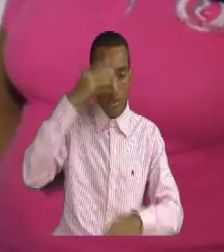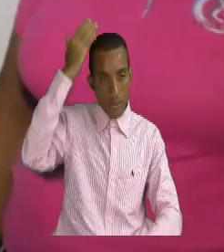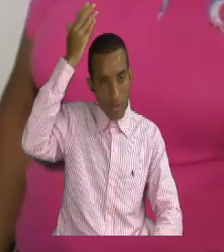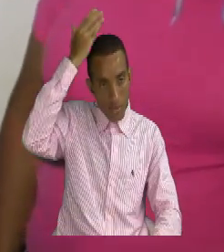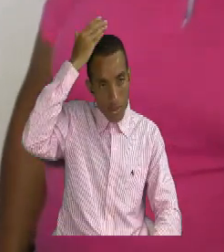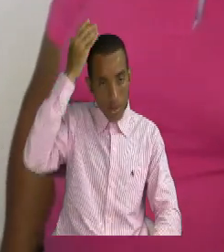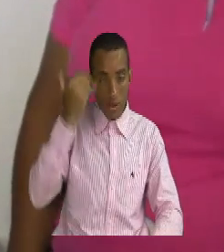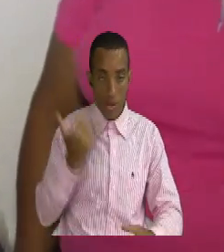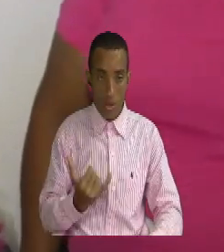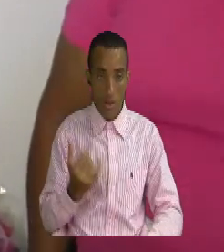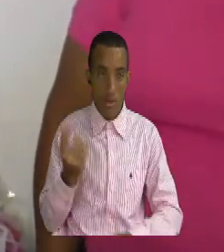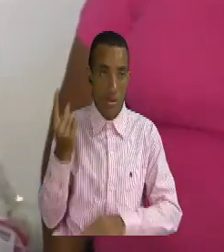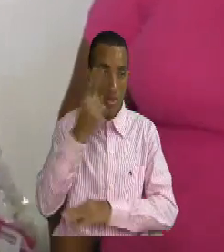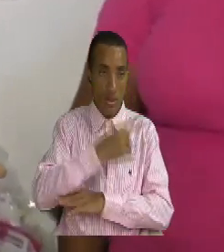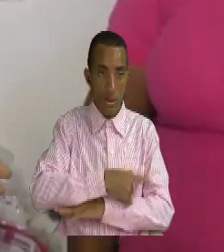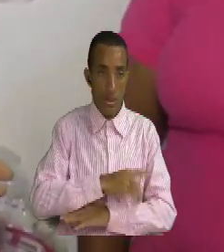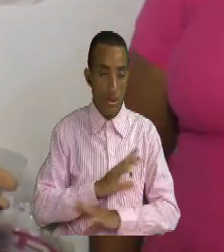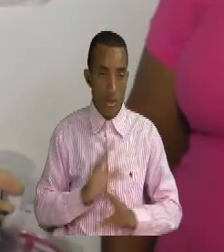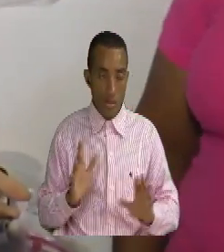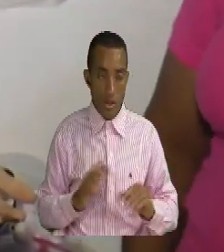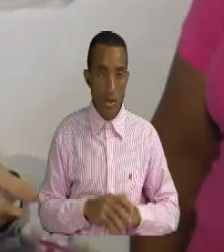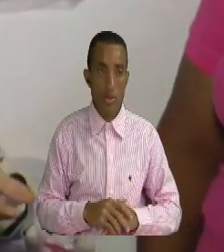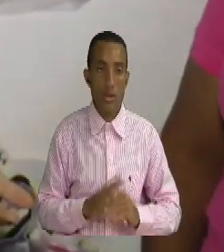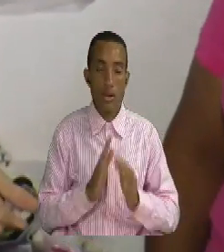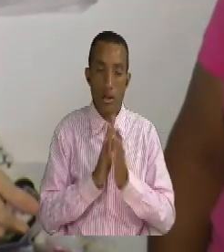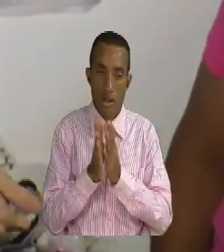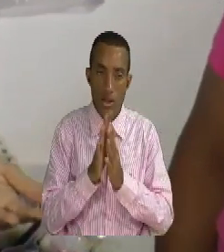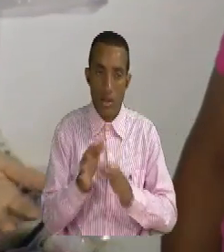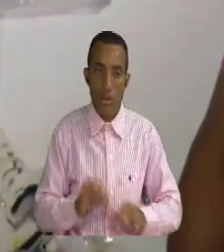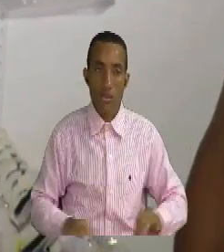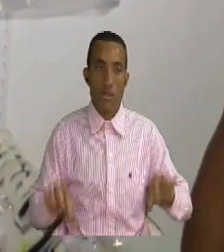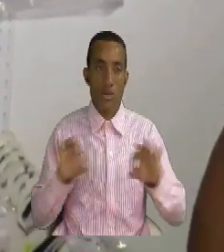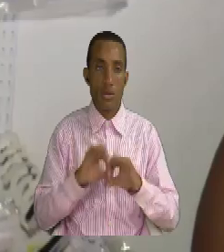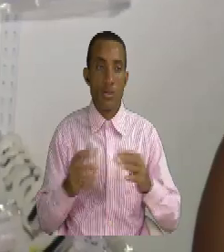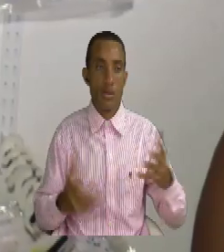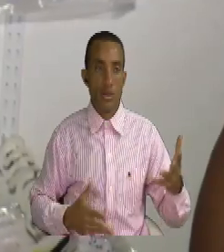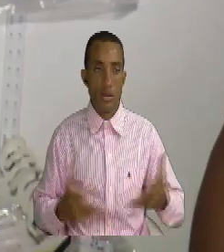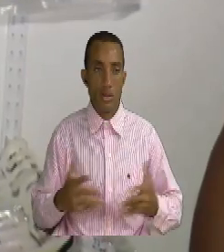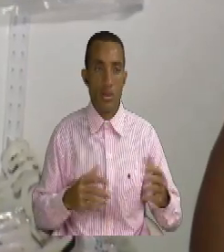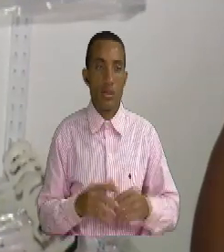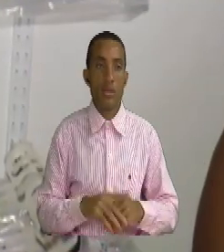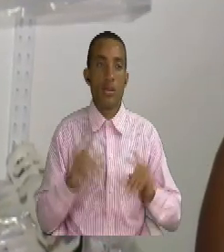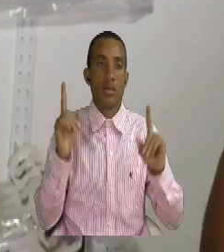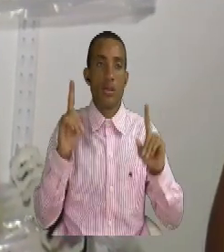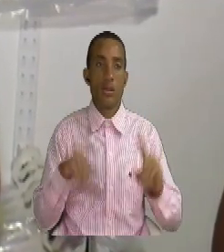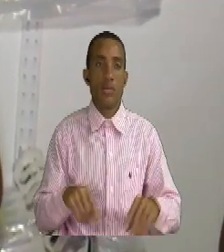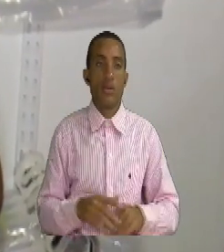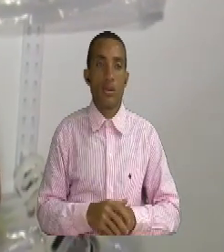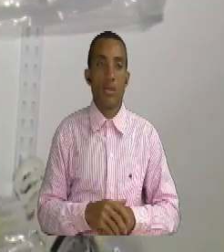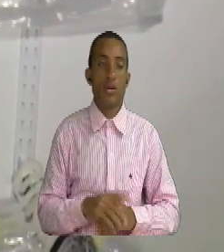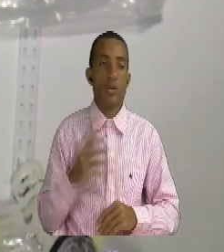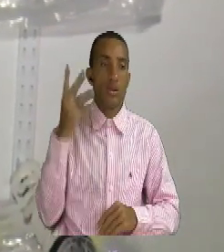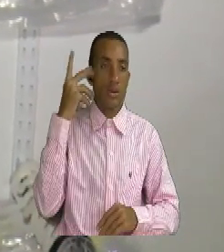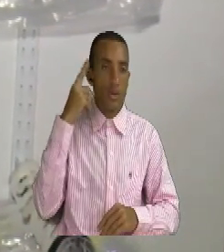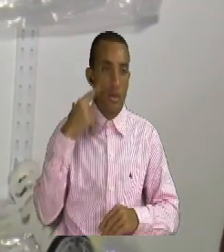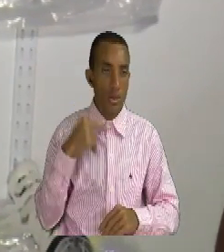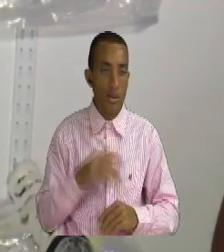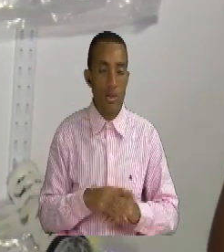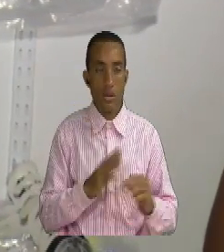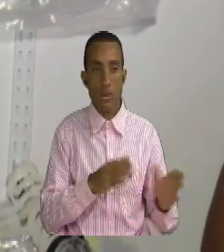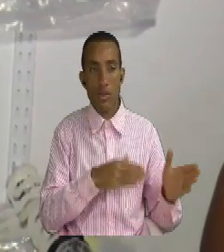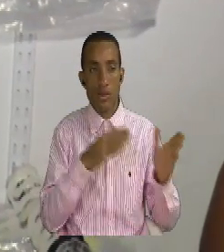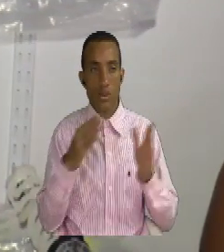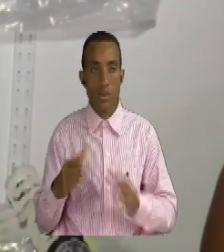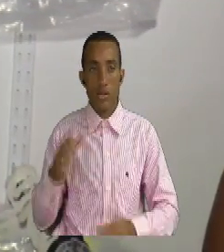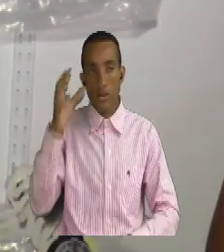día de hoy en nuestro programa contándonos acerca de esta importante tienda materna, ella también va a estar con nosotros todos los días en nuestra sección de